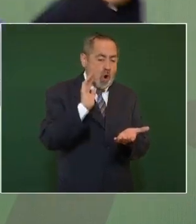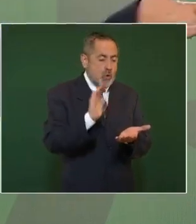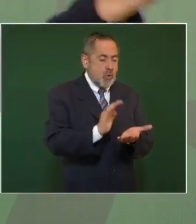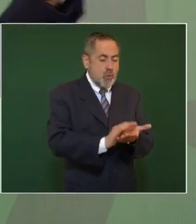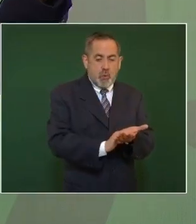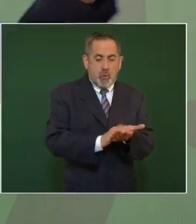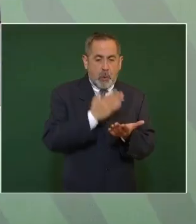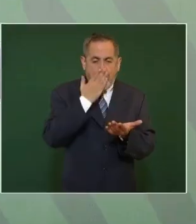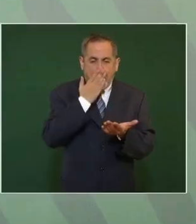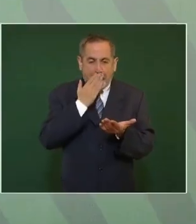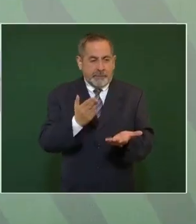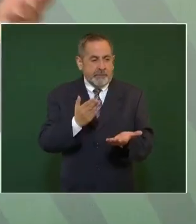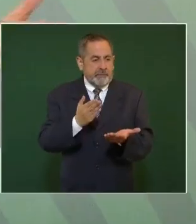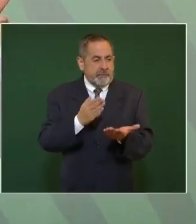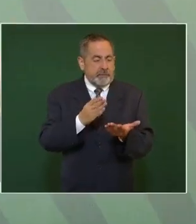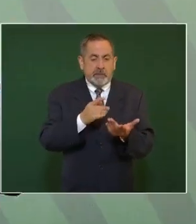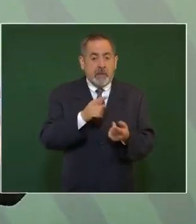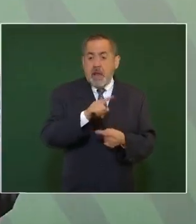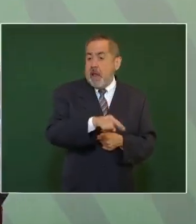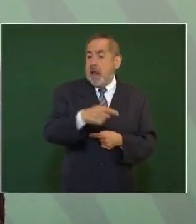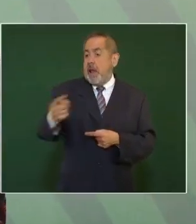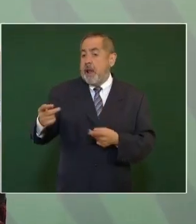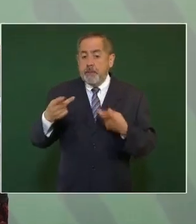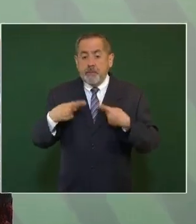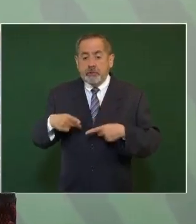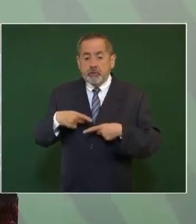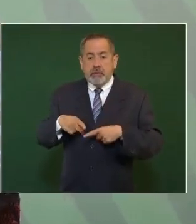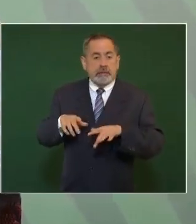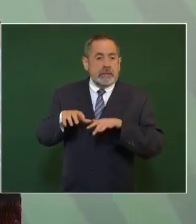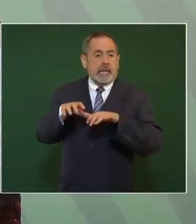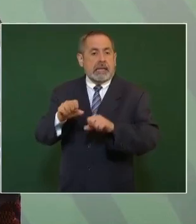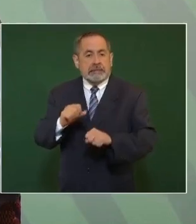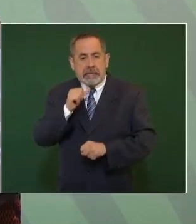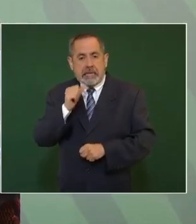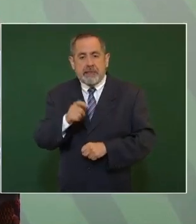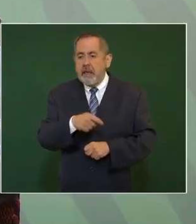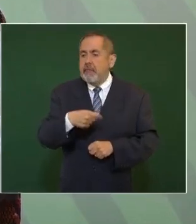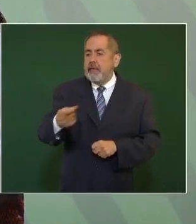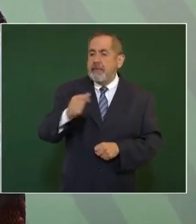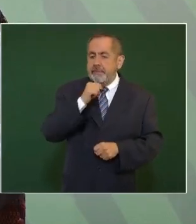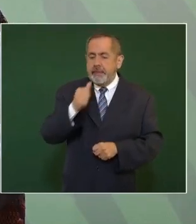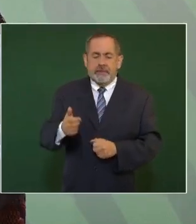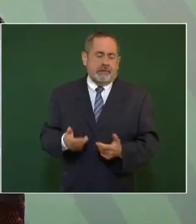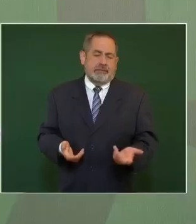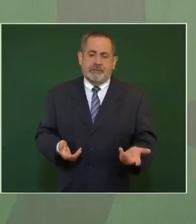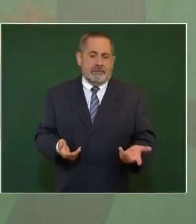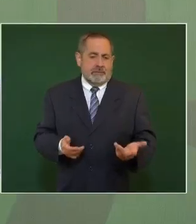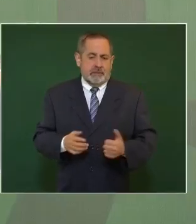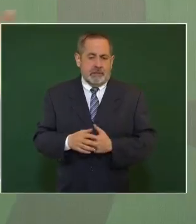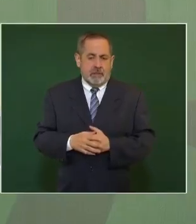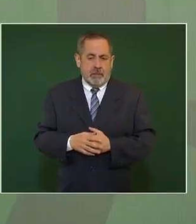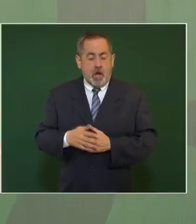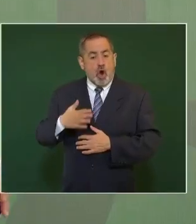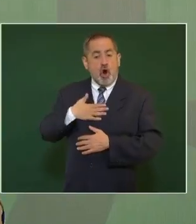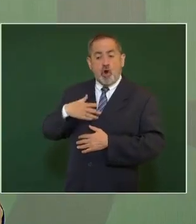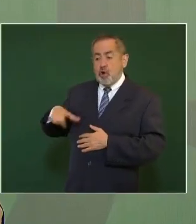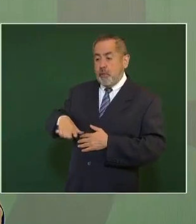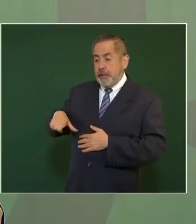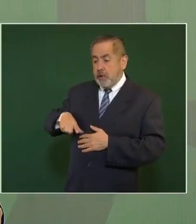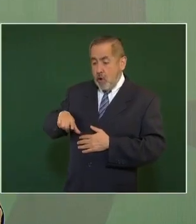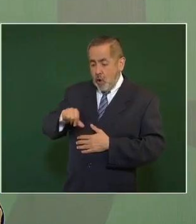y pues no le llegaba nada a la gente. El gobierno no es un centro de investigación,